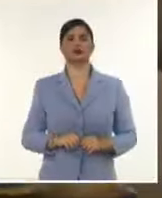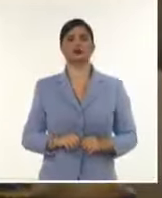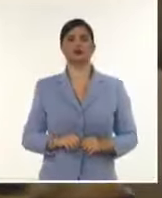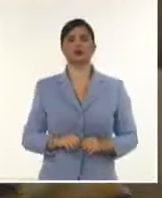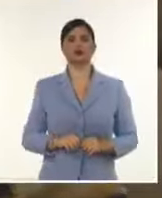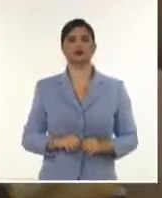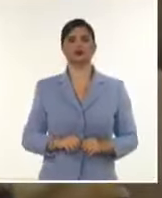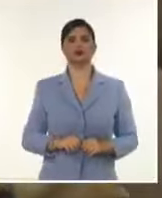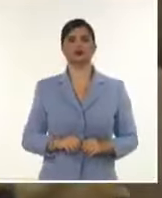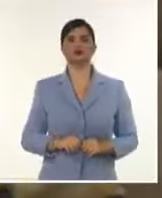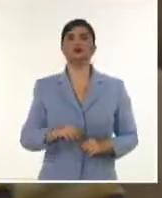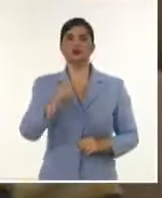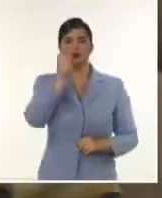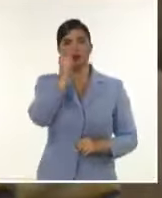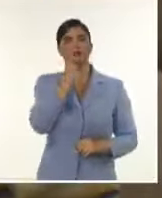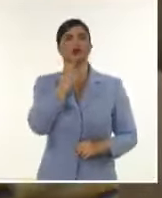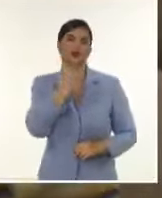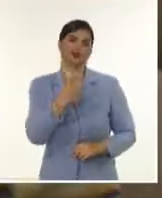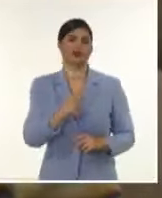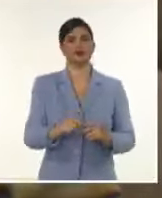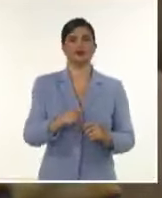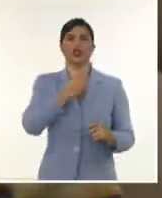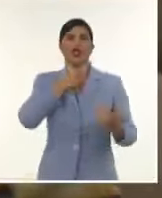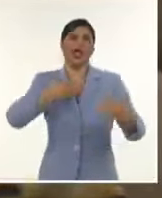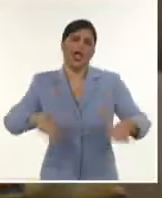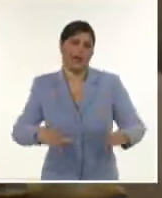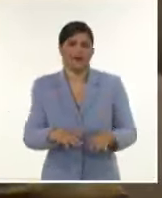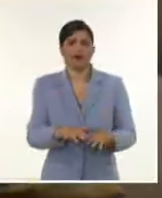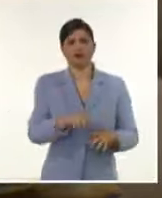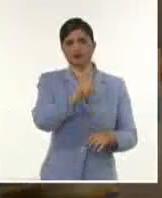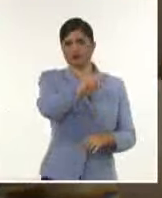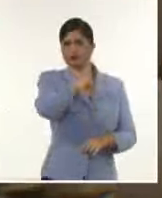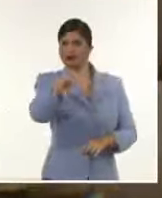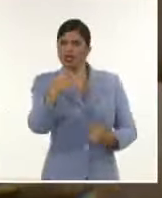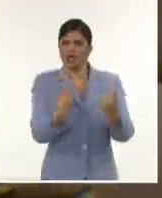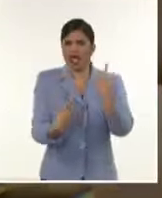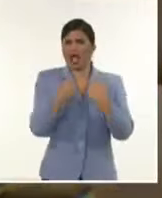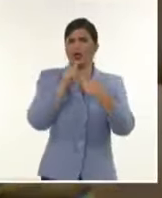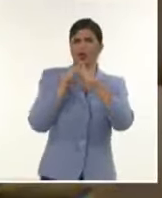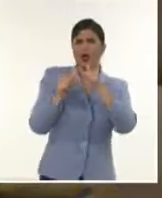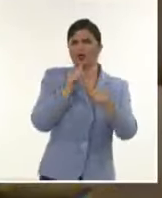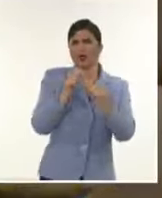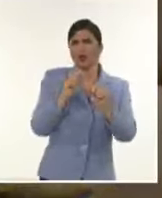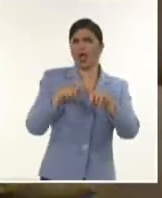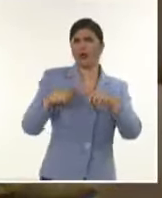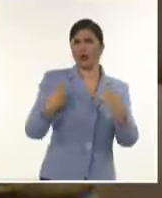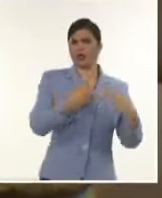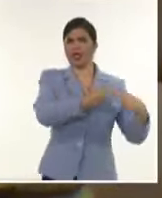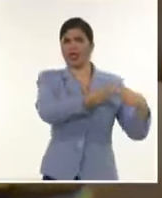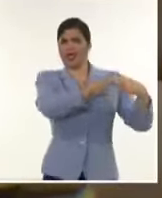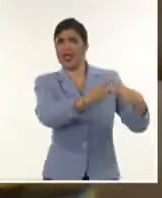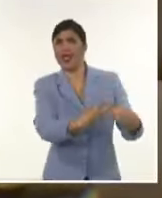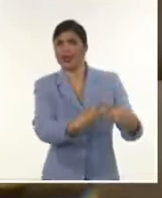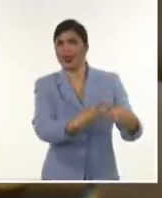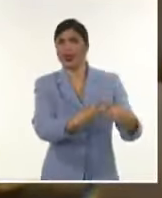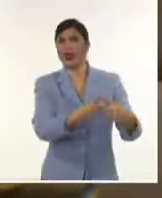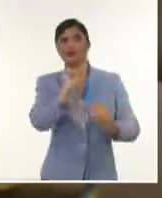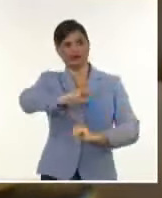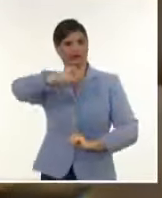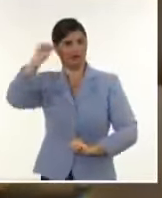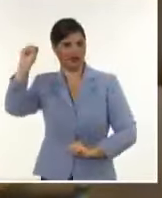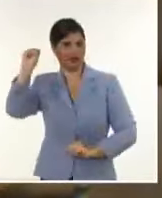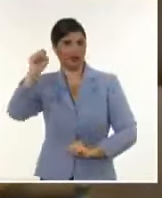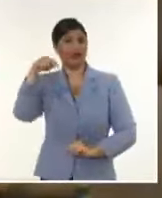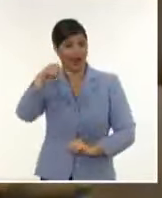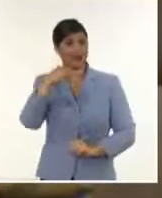por qué Julio Antonio Mella, por qué todos nuestros héroes y mártires no claudicaron, esta es la respuesta. Los jóvenes que están sentados aquí no son el reflejo